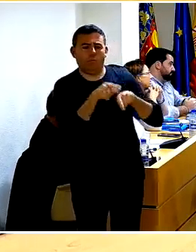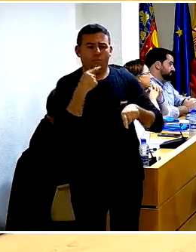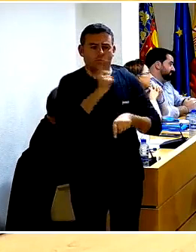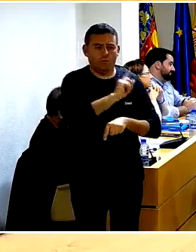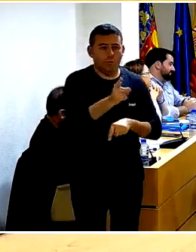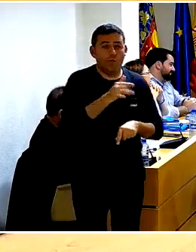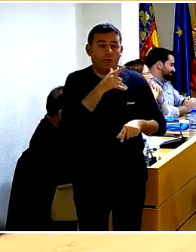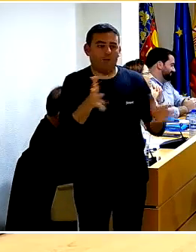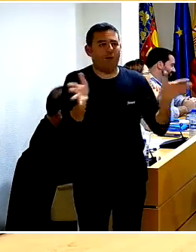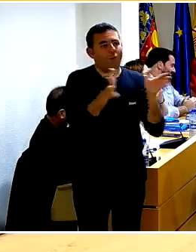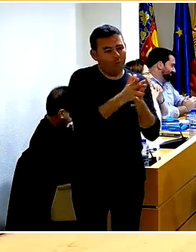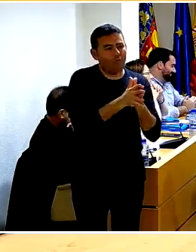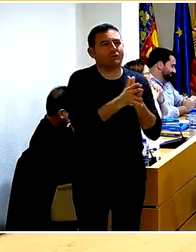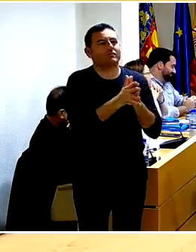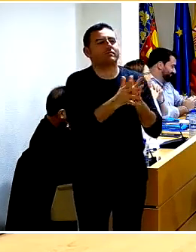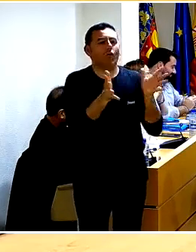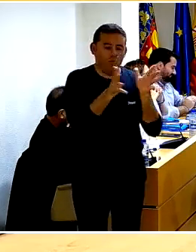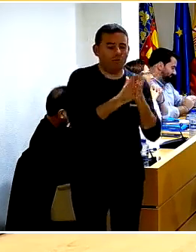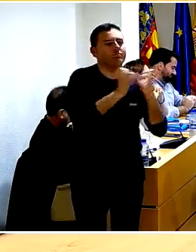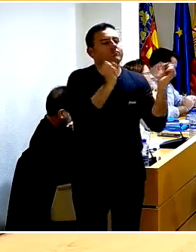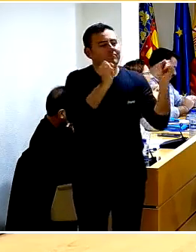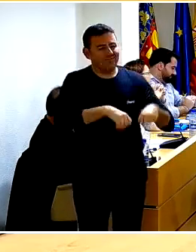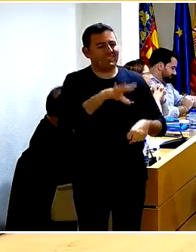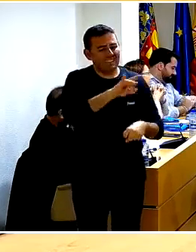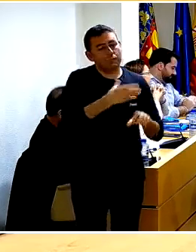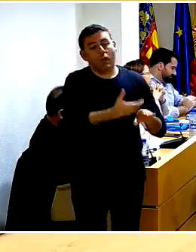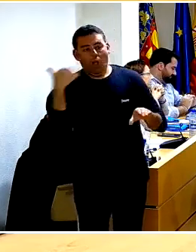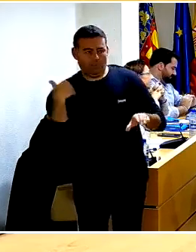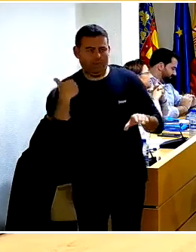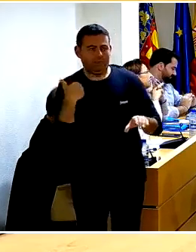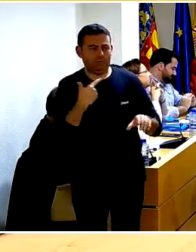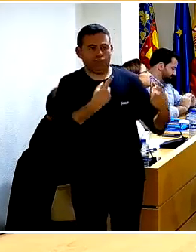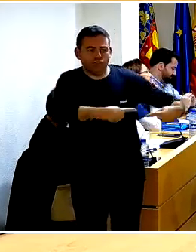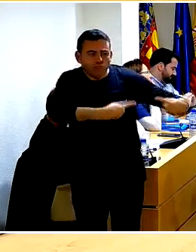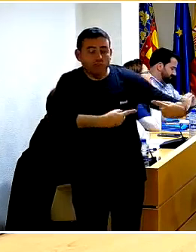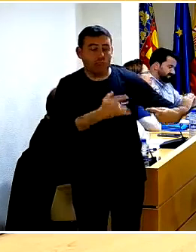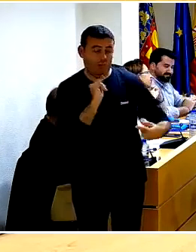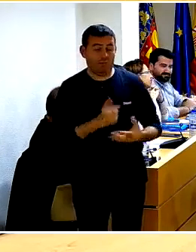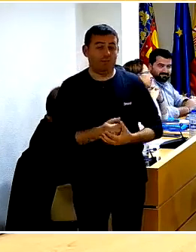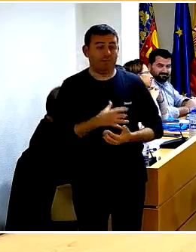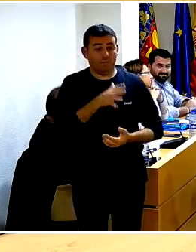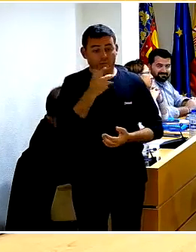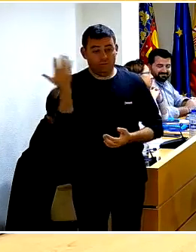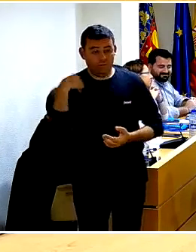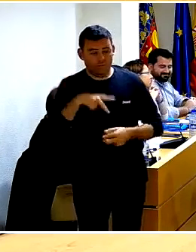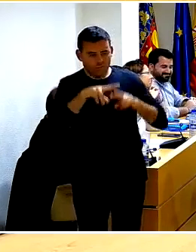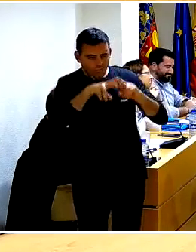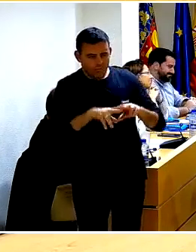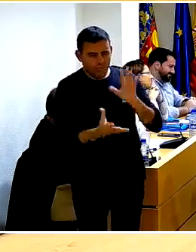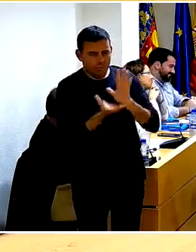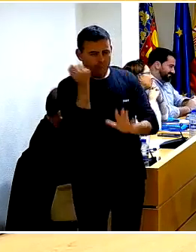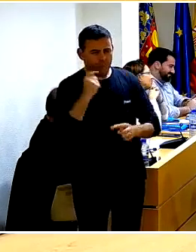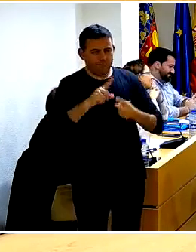Ahora son capaces de traer un presupuesto. Pero es que cuando nosotros sacamos las deficiencias, ahora conjuntas, antes de usted